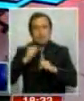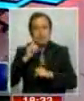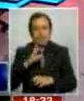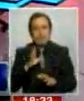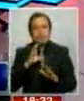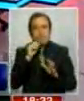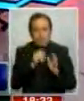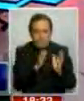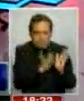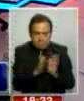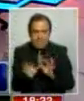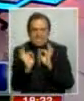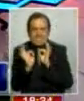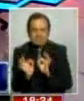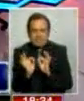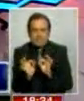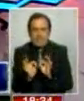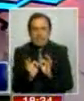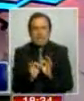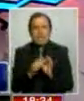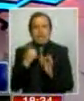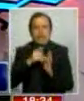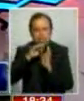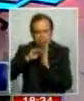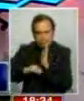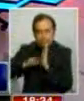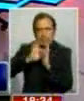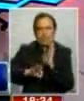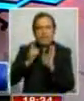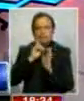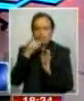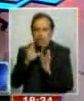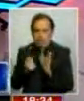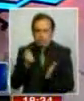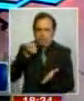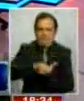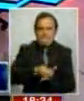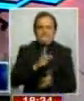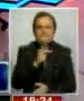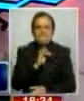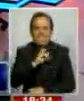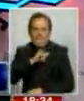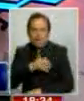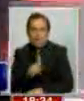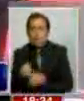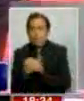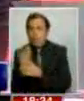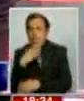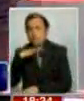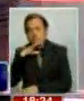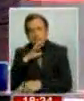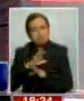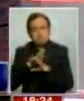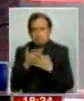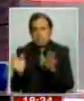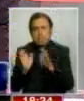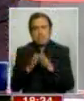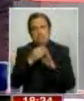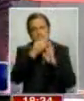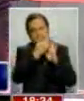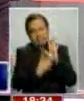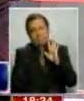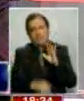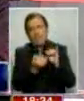en un régimen especial con depreciación instantánea, no solamente de inversión en activo fijo nuevo, también usado. Es decir, te podría enumerar largamente los